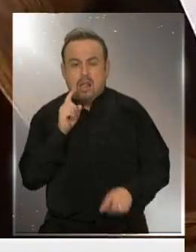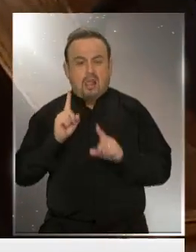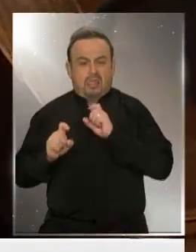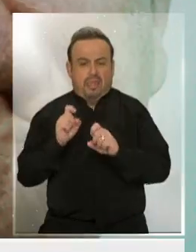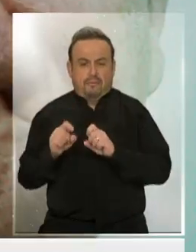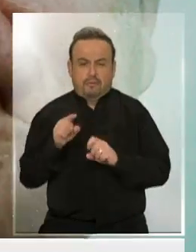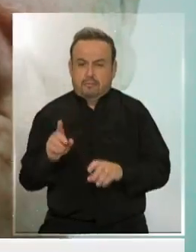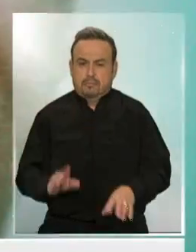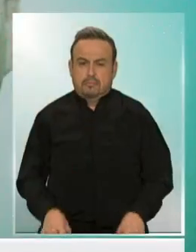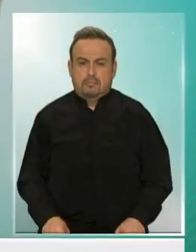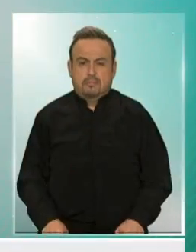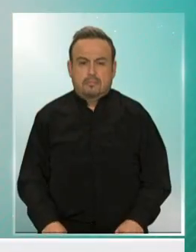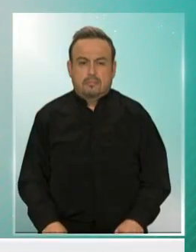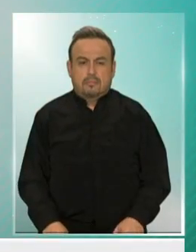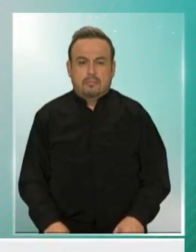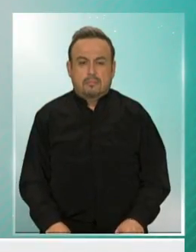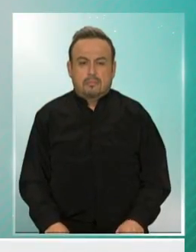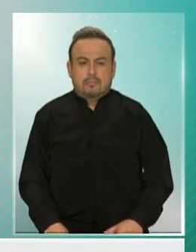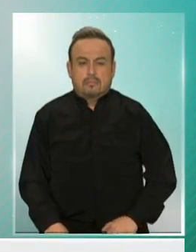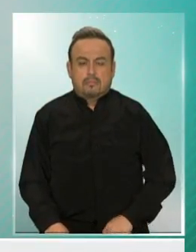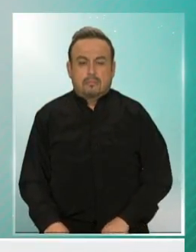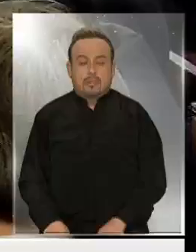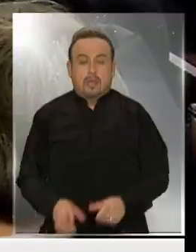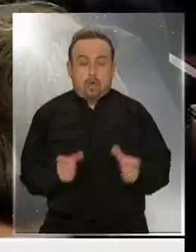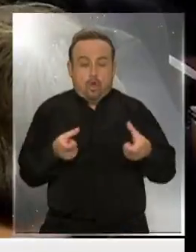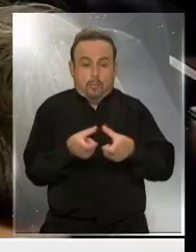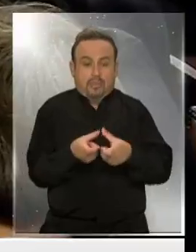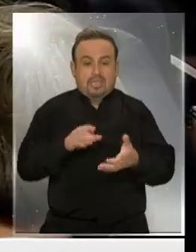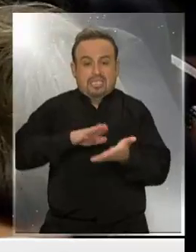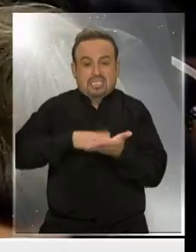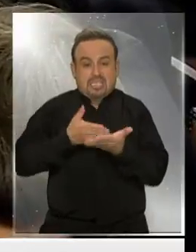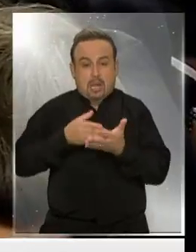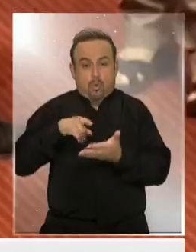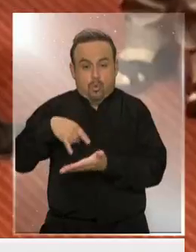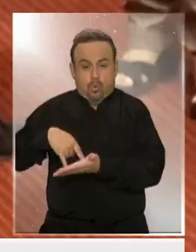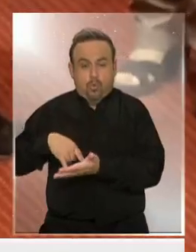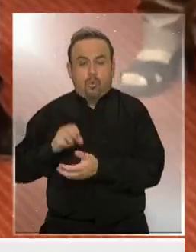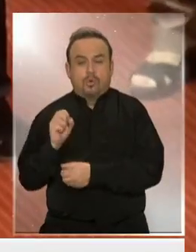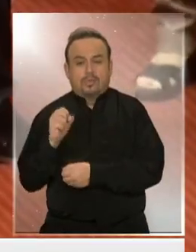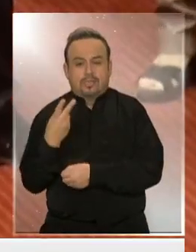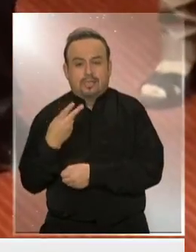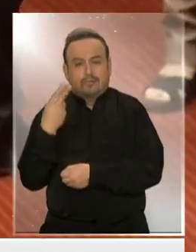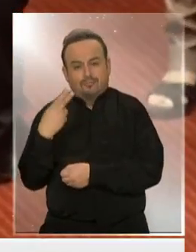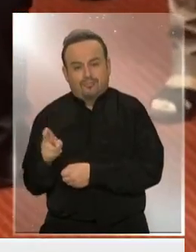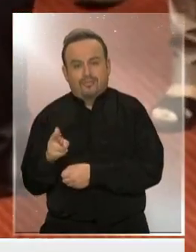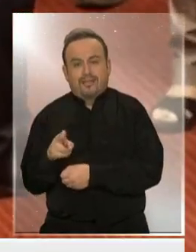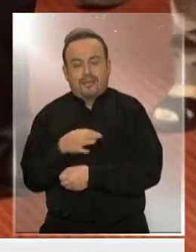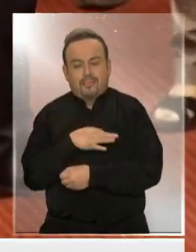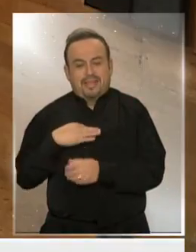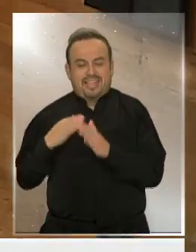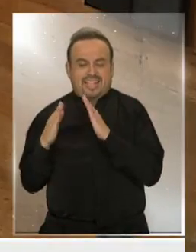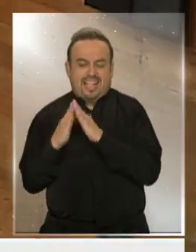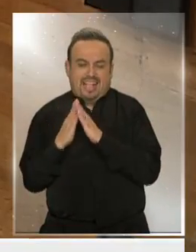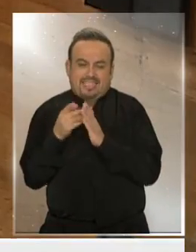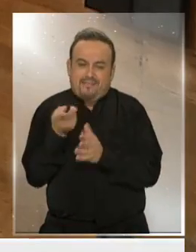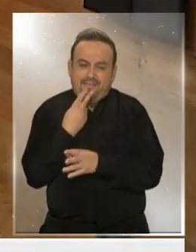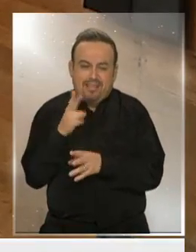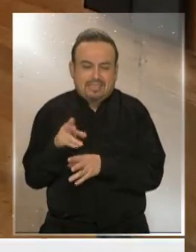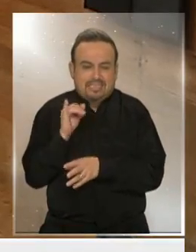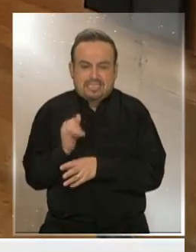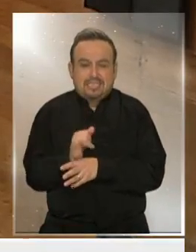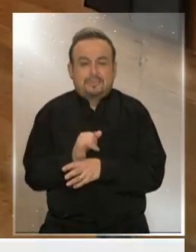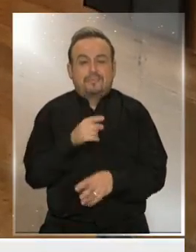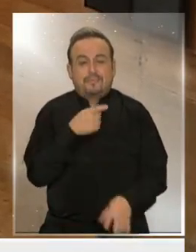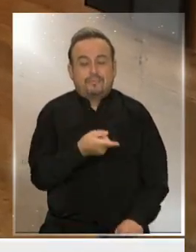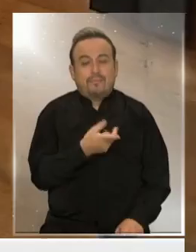defienden a ultranza. La Comisión de Salud en el Congreso es la segunda casa del ministro. Allí los gremialistas Jaime Belolio